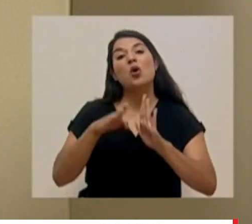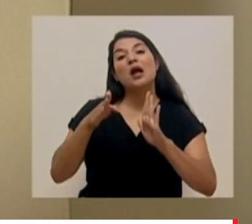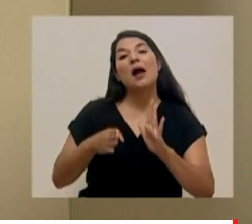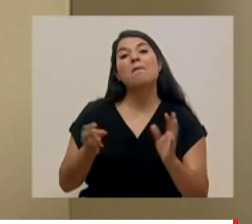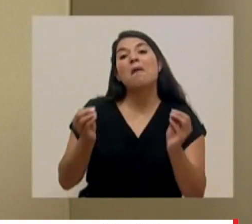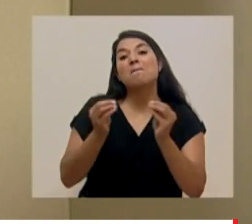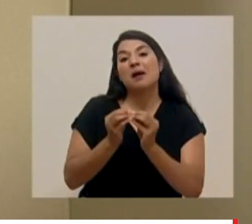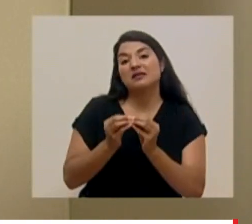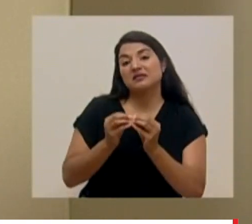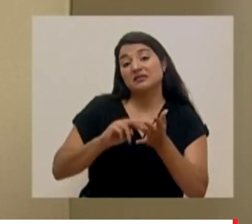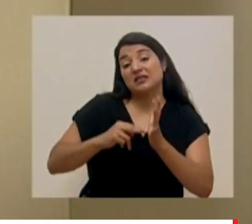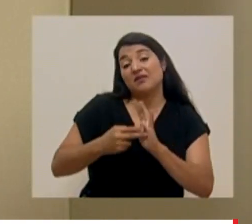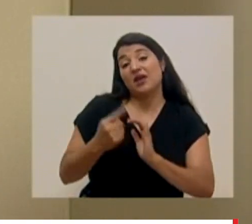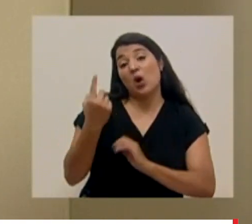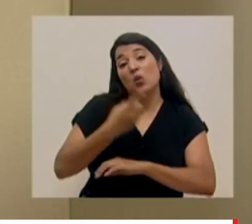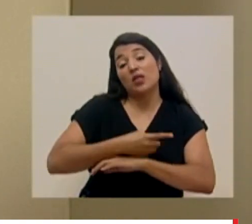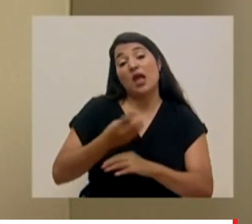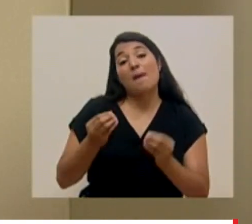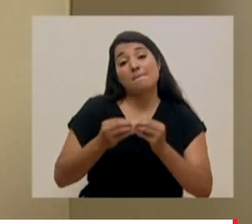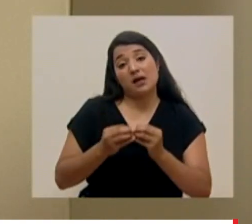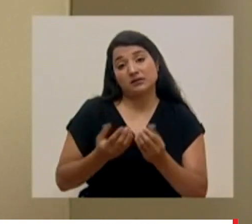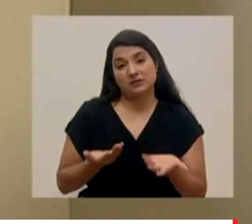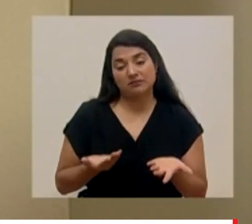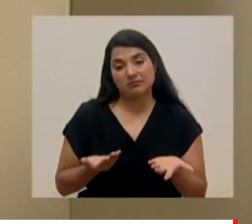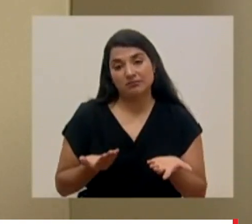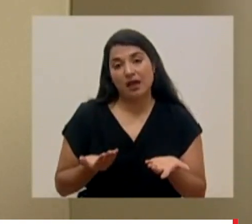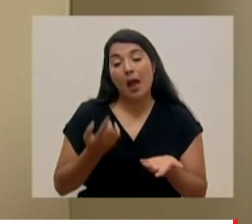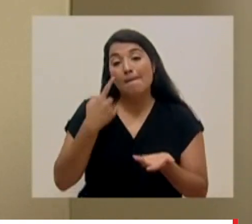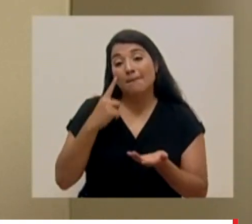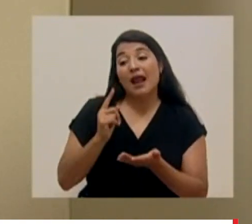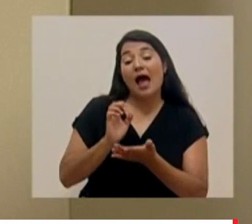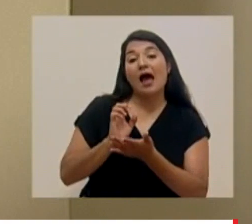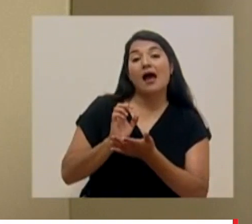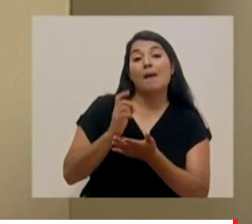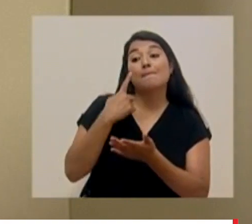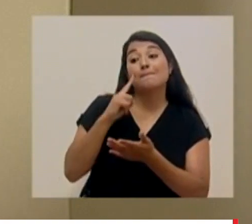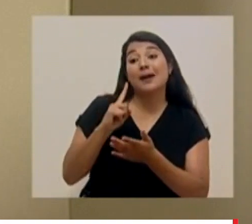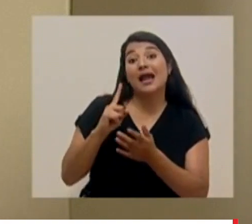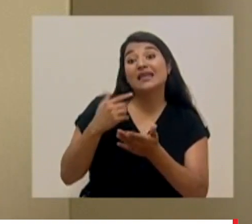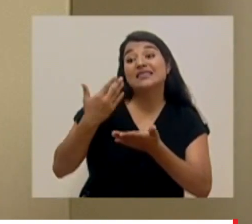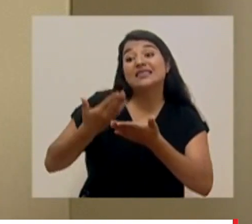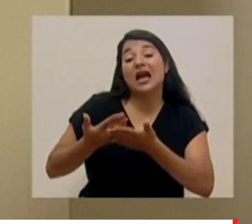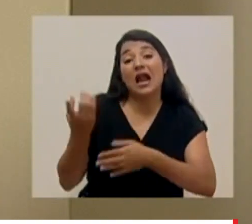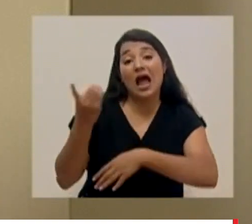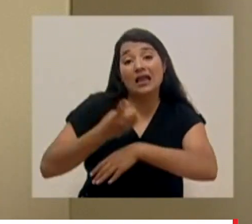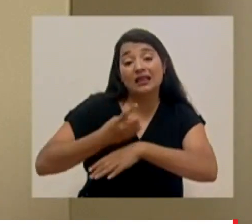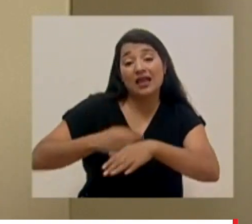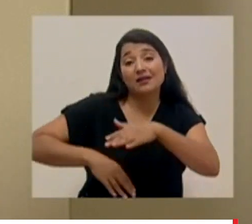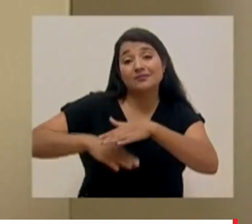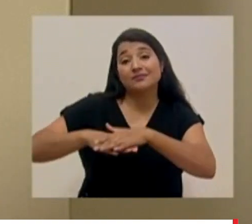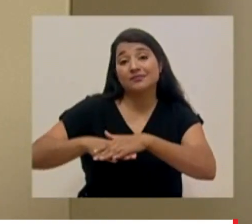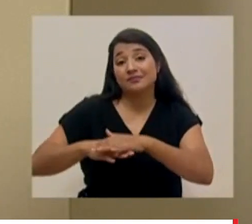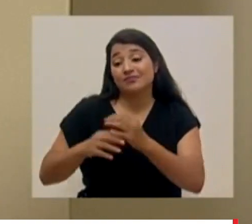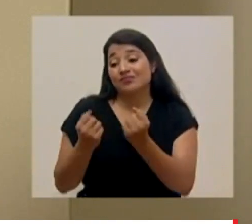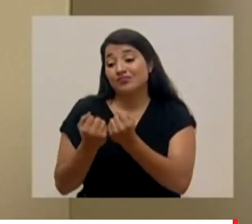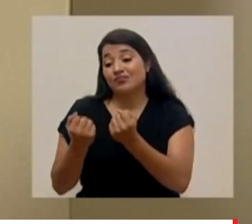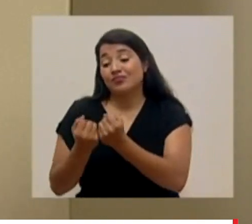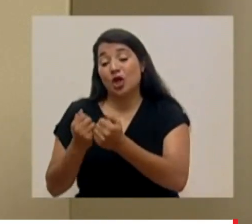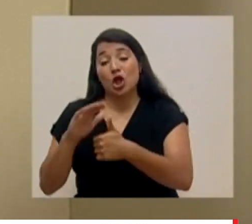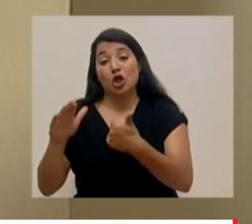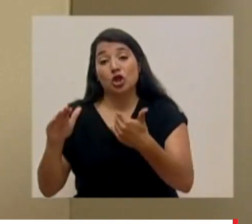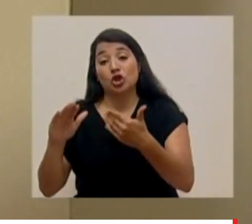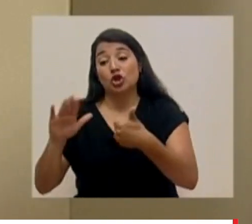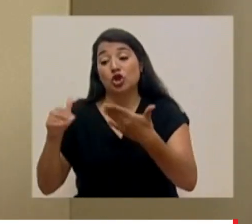más antes de saturar. Pero hay que hacerlo, hay que buscar cada cama disponible porque cada cama es